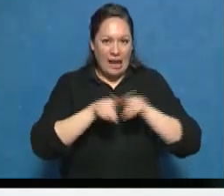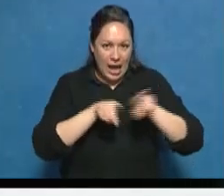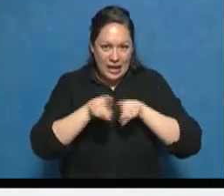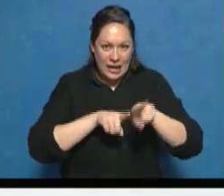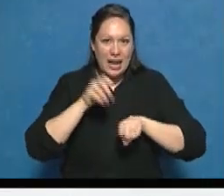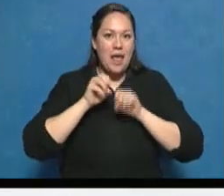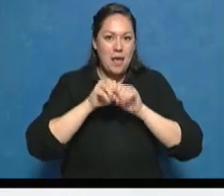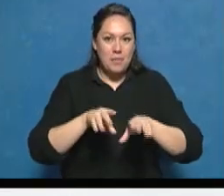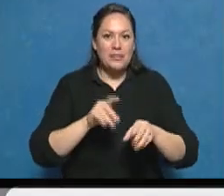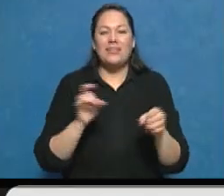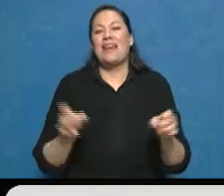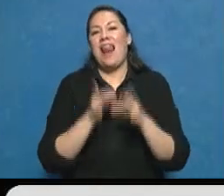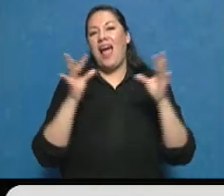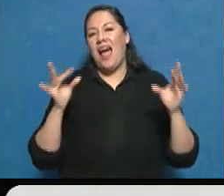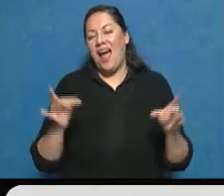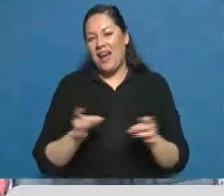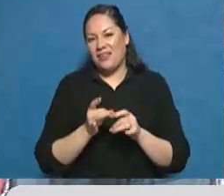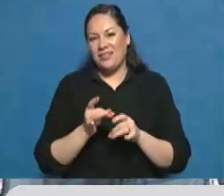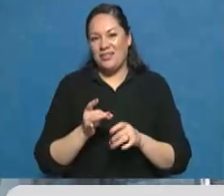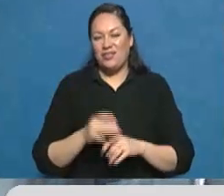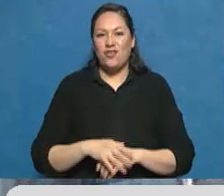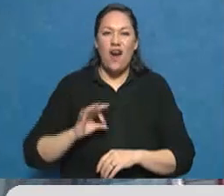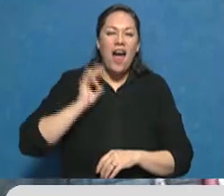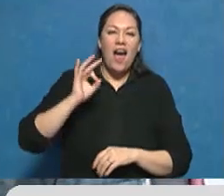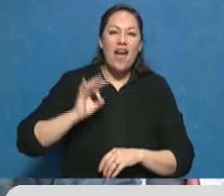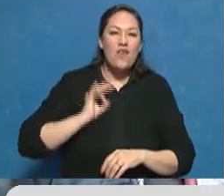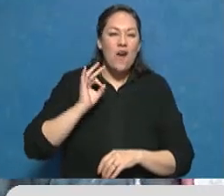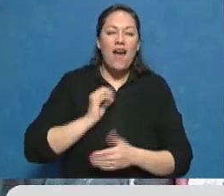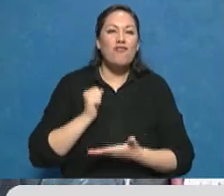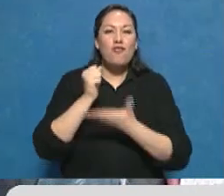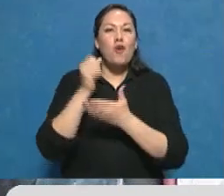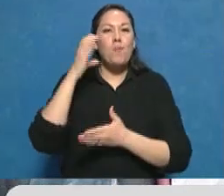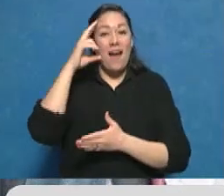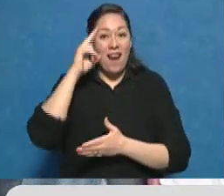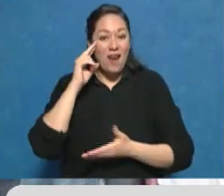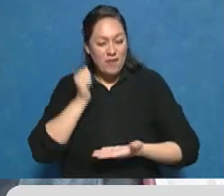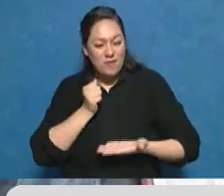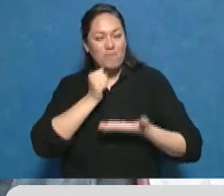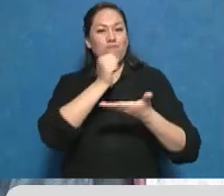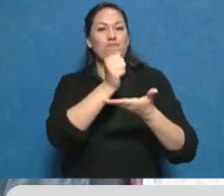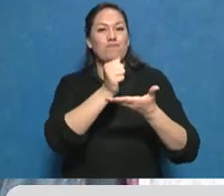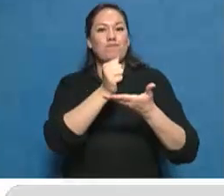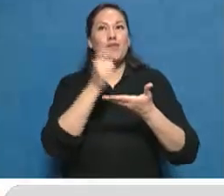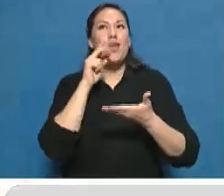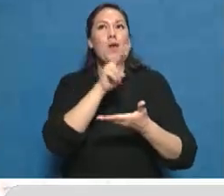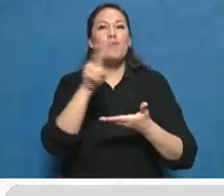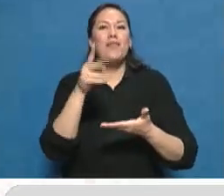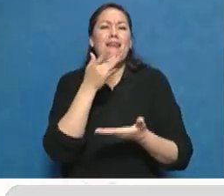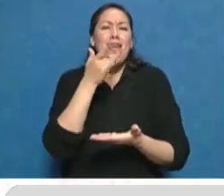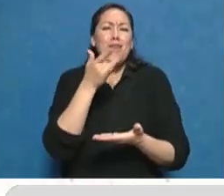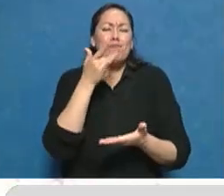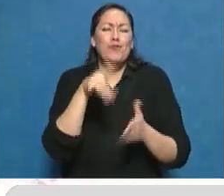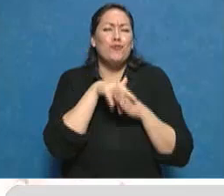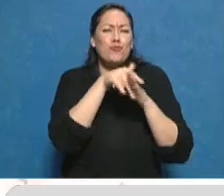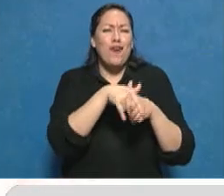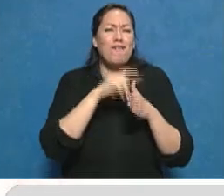el clásico Patrono Santiago, donde está en disputa la Copa Canal 9. Y mirá lo que son estas hermosas bestias, yo le digo, qué bonito